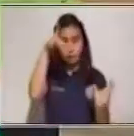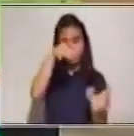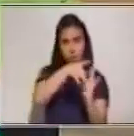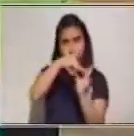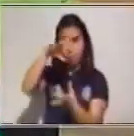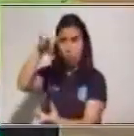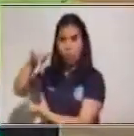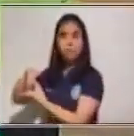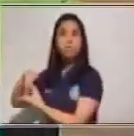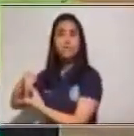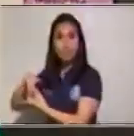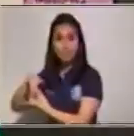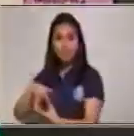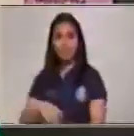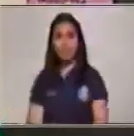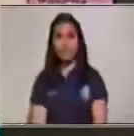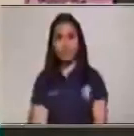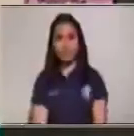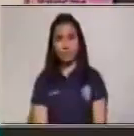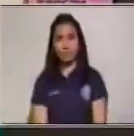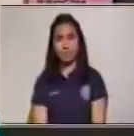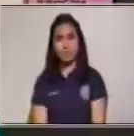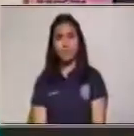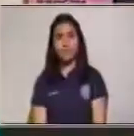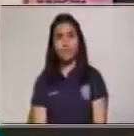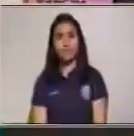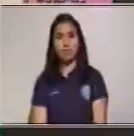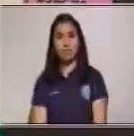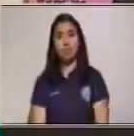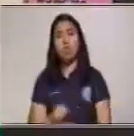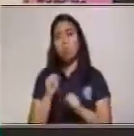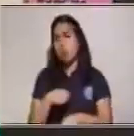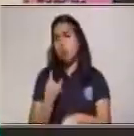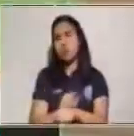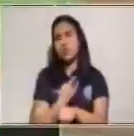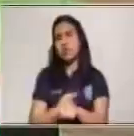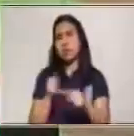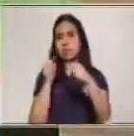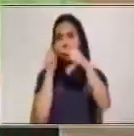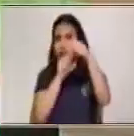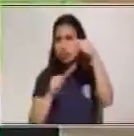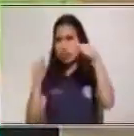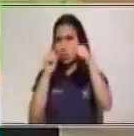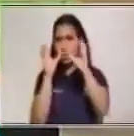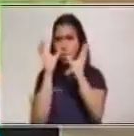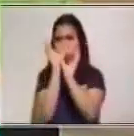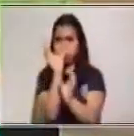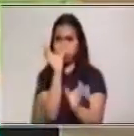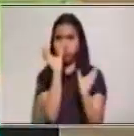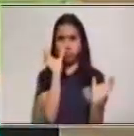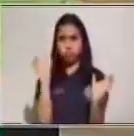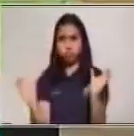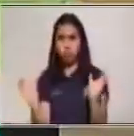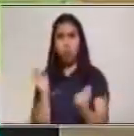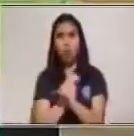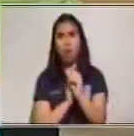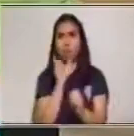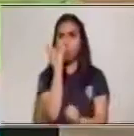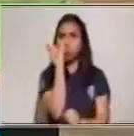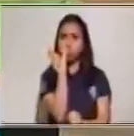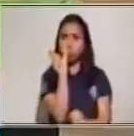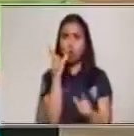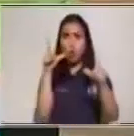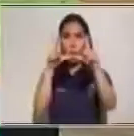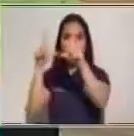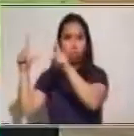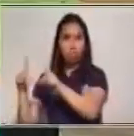da una clasificación. Muy bien, este es el primero. Recuerda ir tomando nota de cada uno de los que vamos a